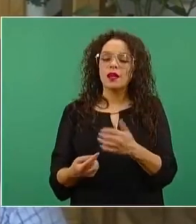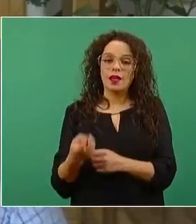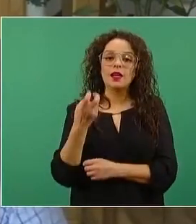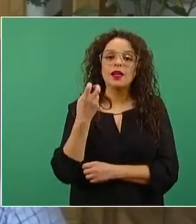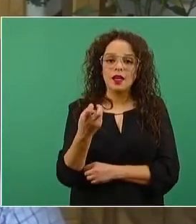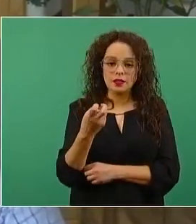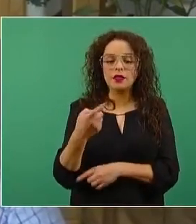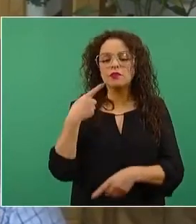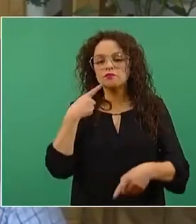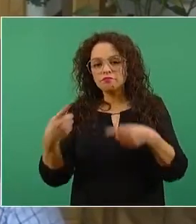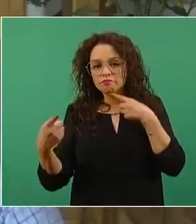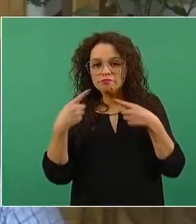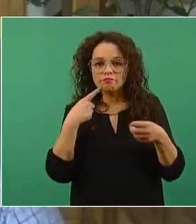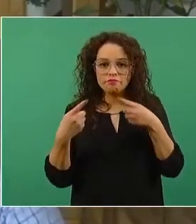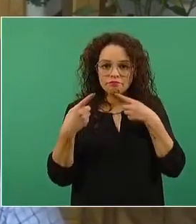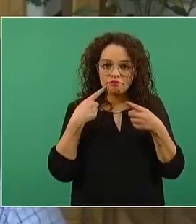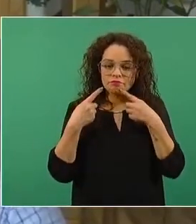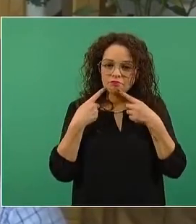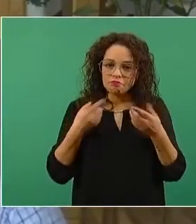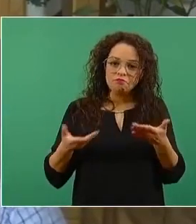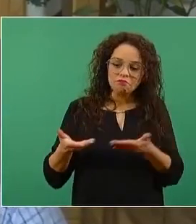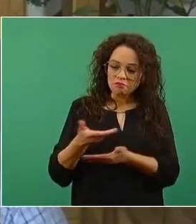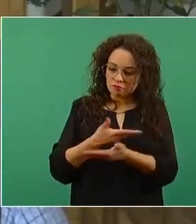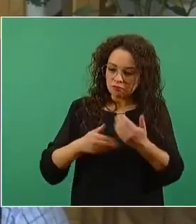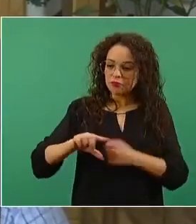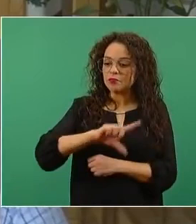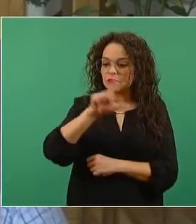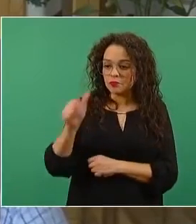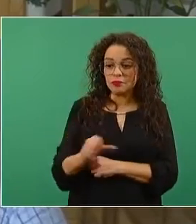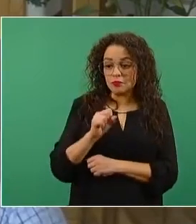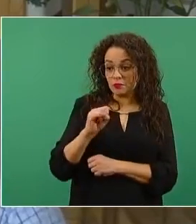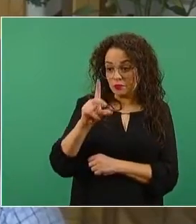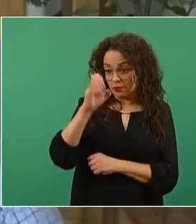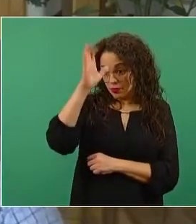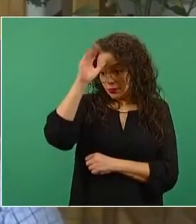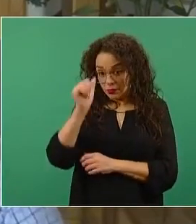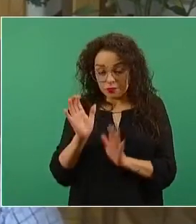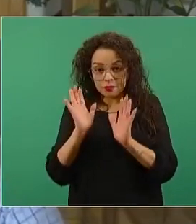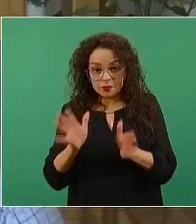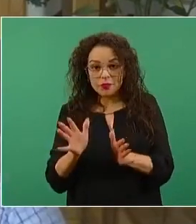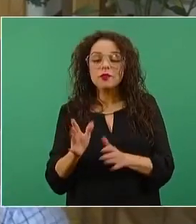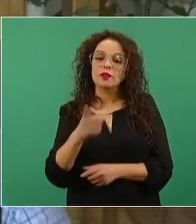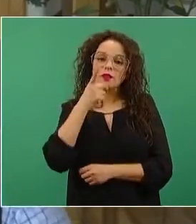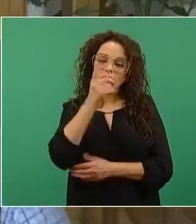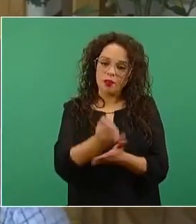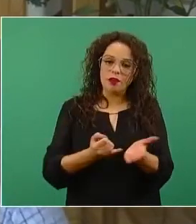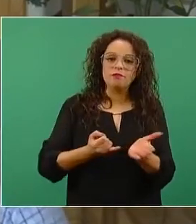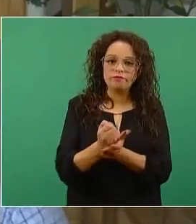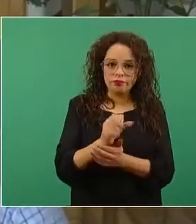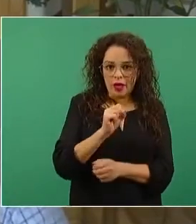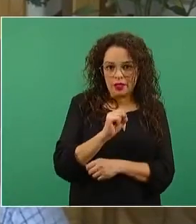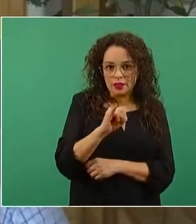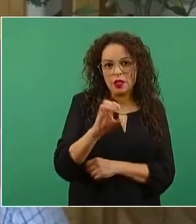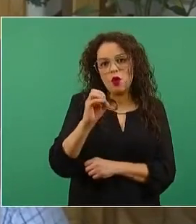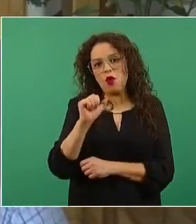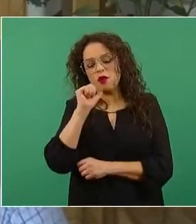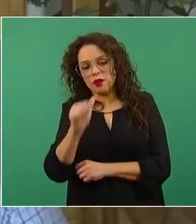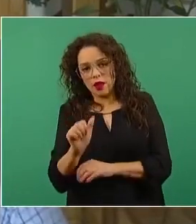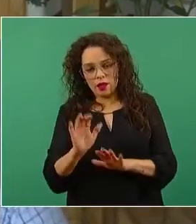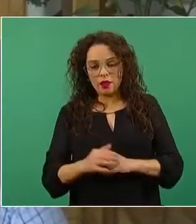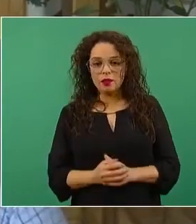las discusiones y se lleva a cabo finalmente el consenso para empezar a dictaminar. De estos